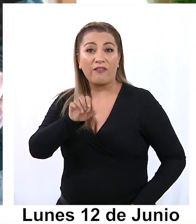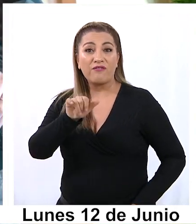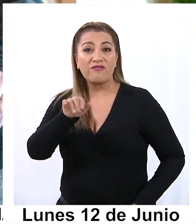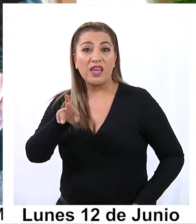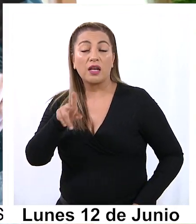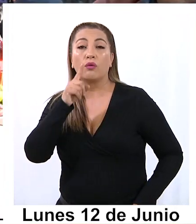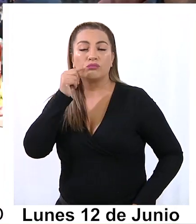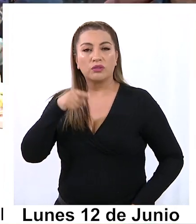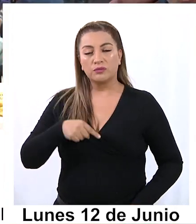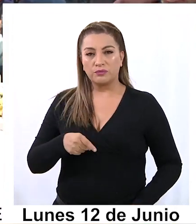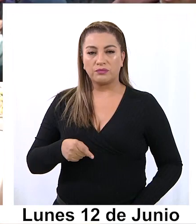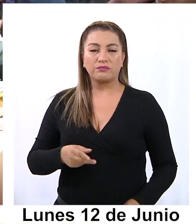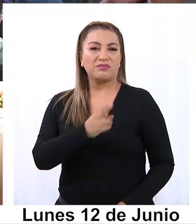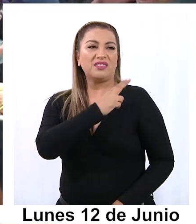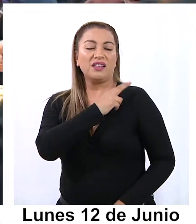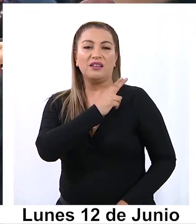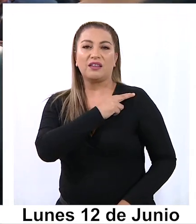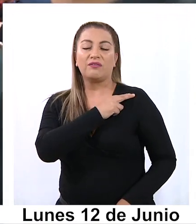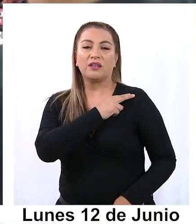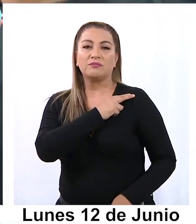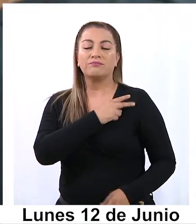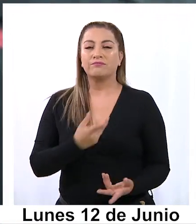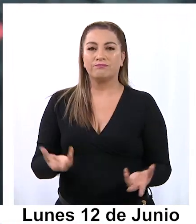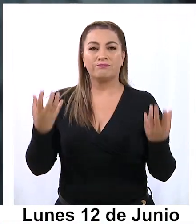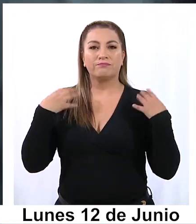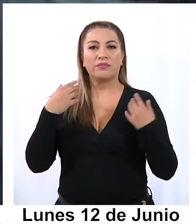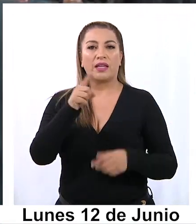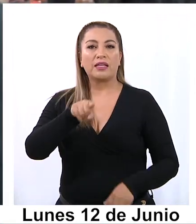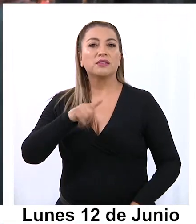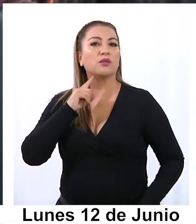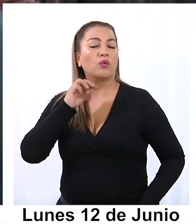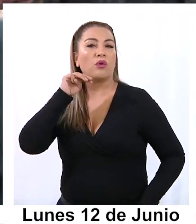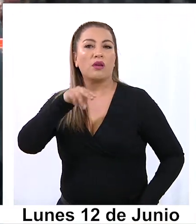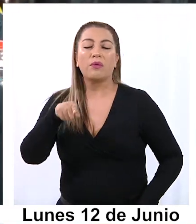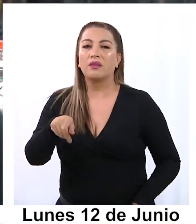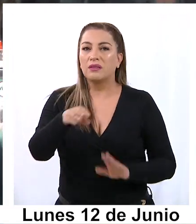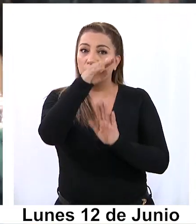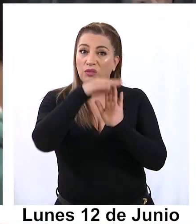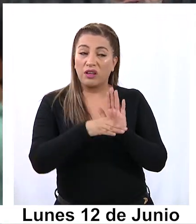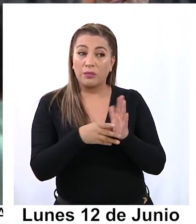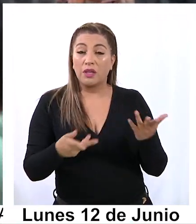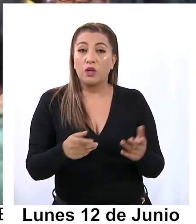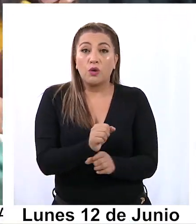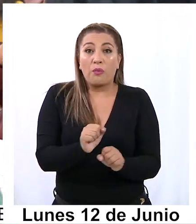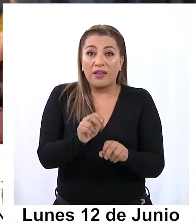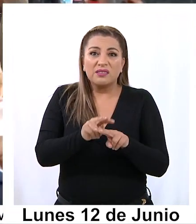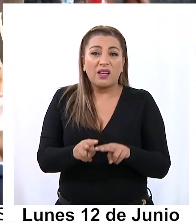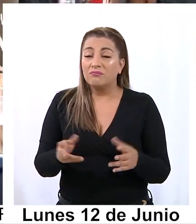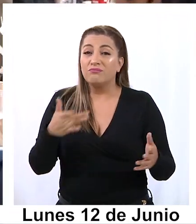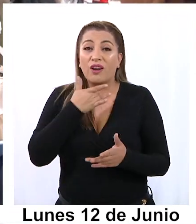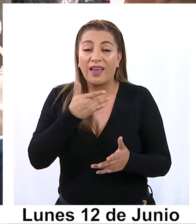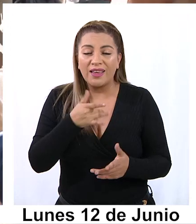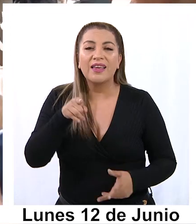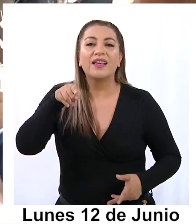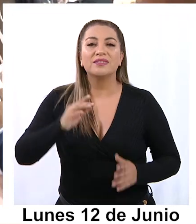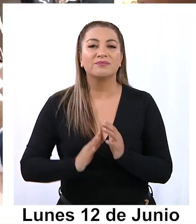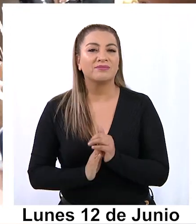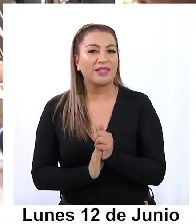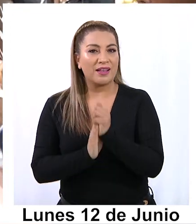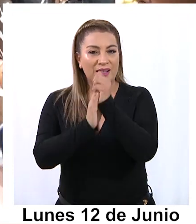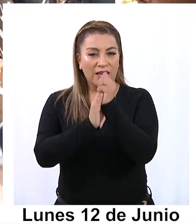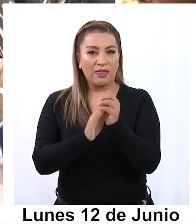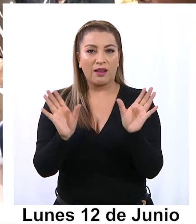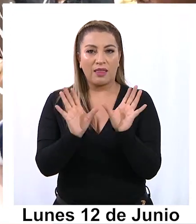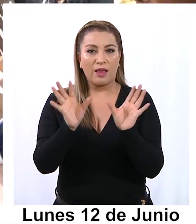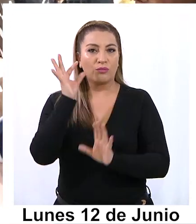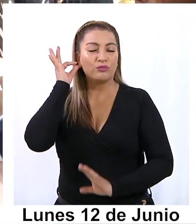Sostenibilidad y Relacionamiento Comunitario de SQM Salar, este programa no hubiese sido posible sin el liderazgo